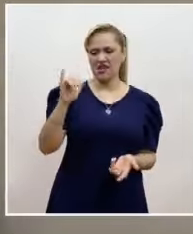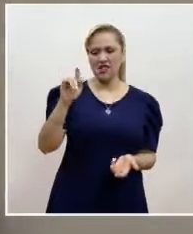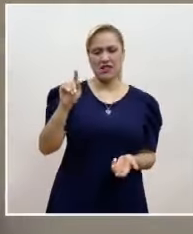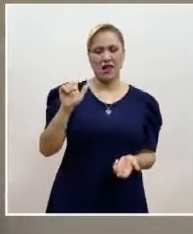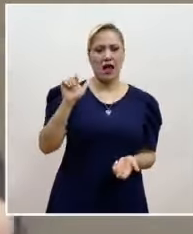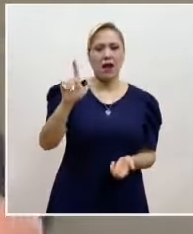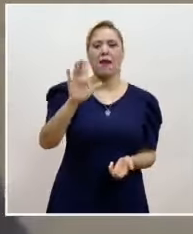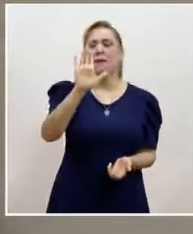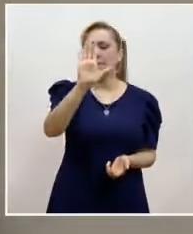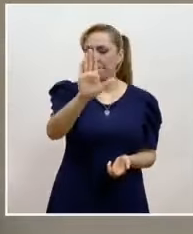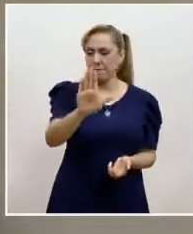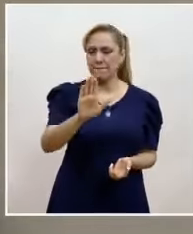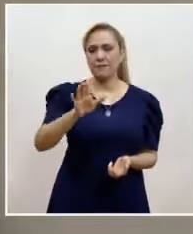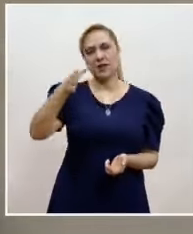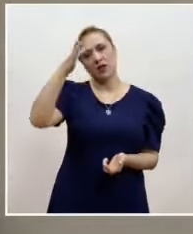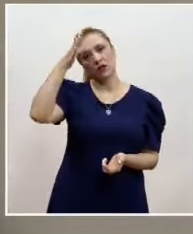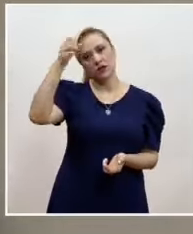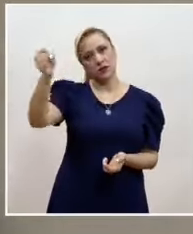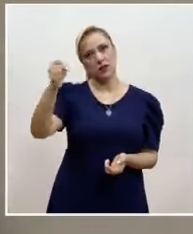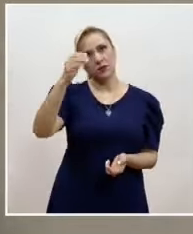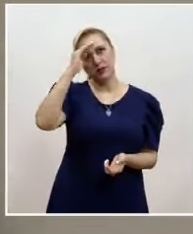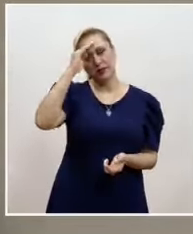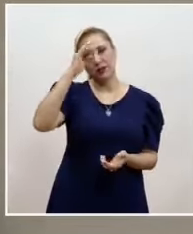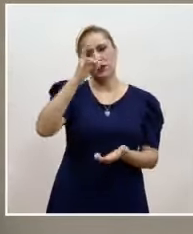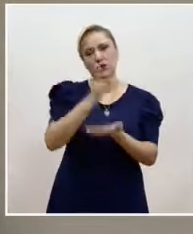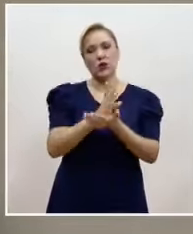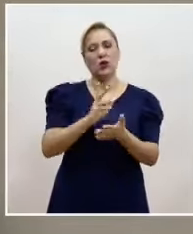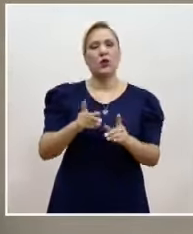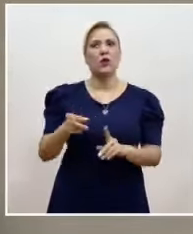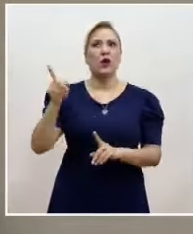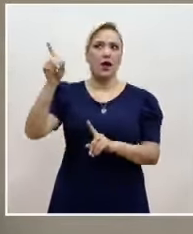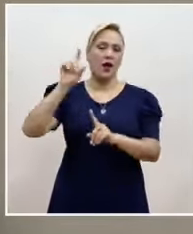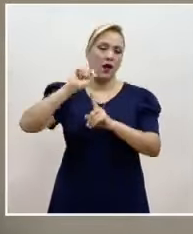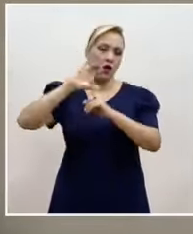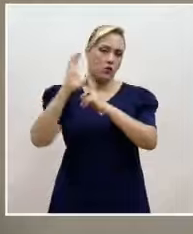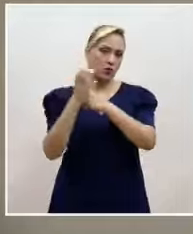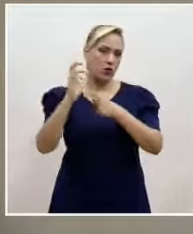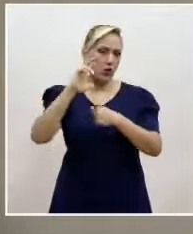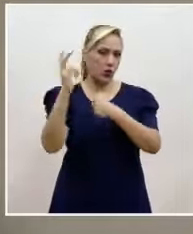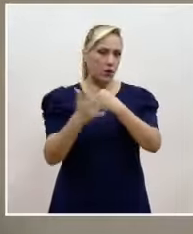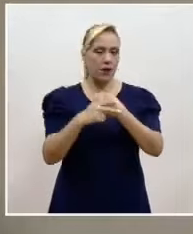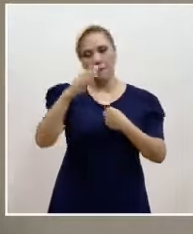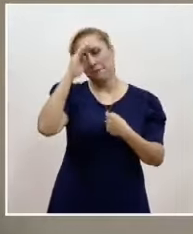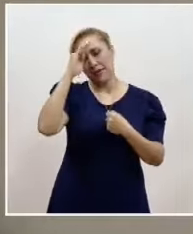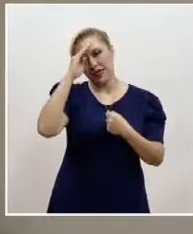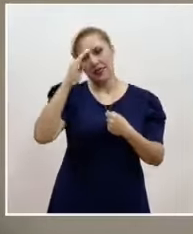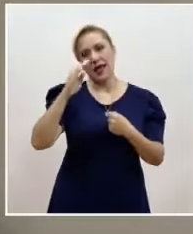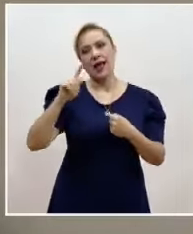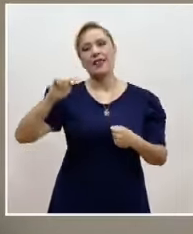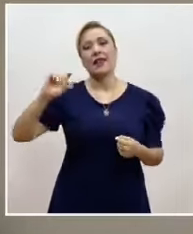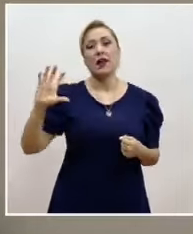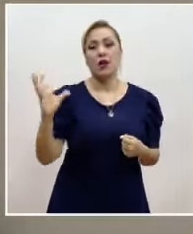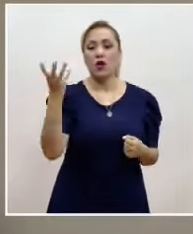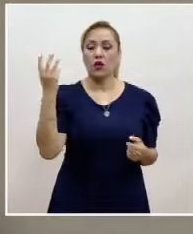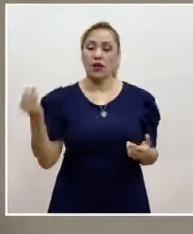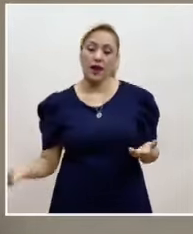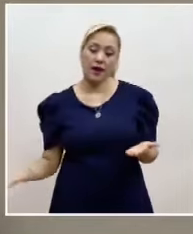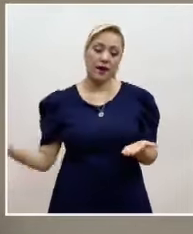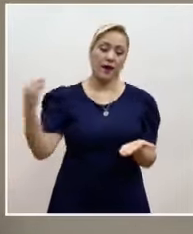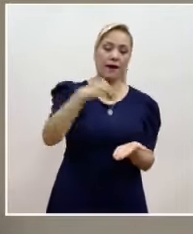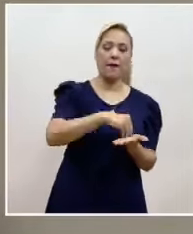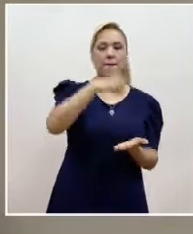la integración de un concepto que se generó en la Comisión Europea, que es integrar tecnología para